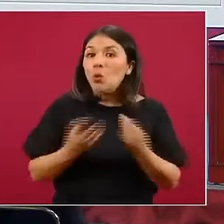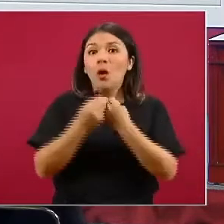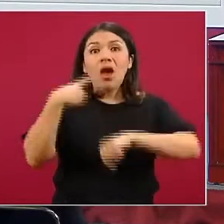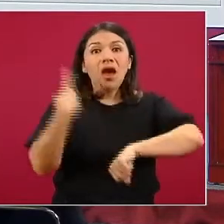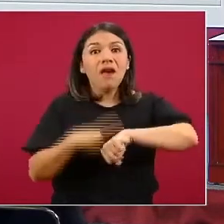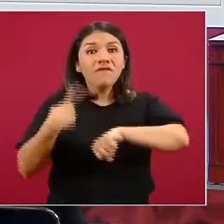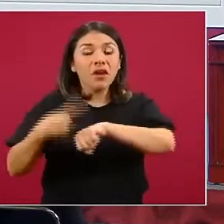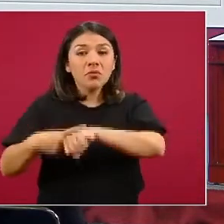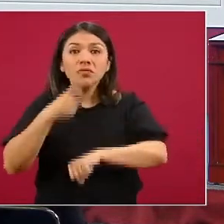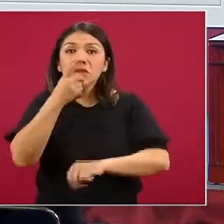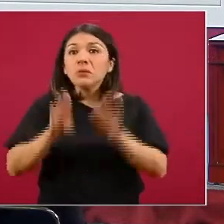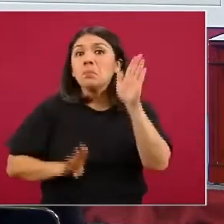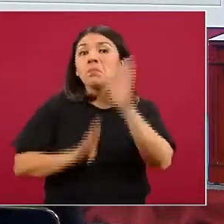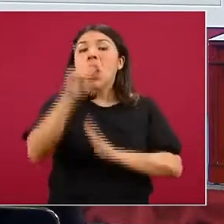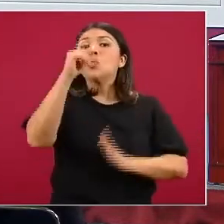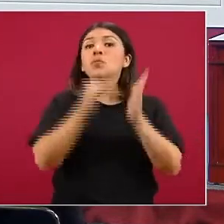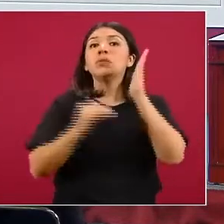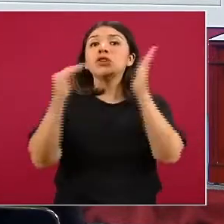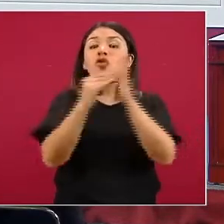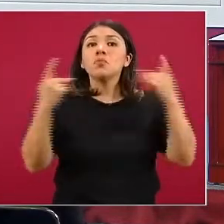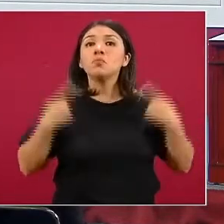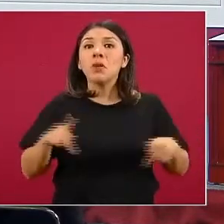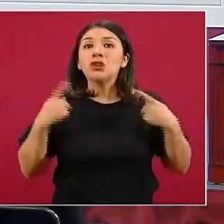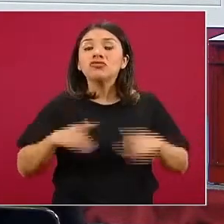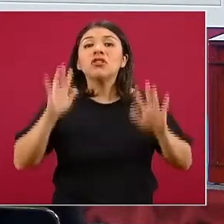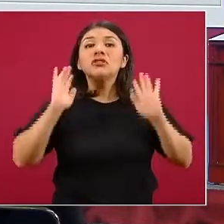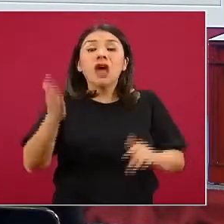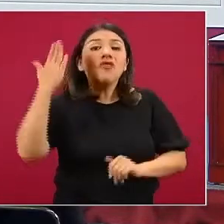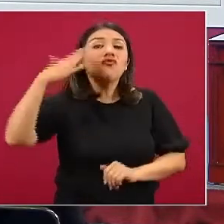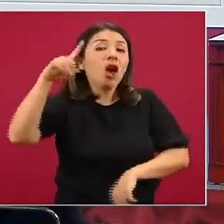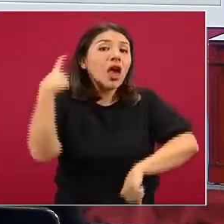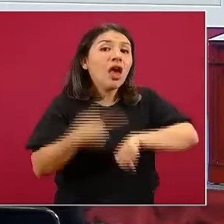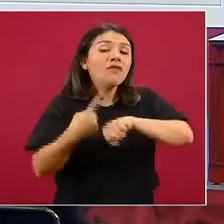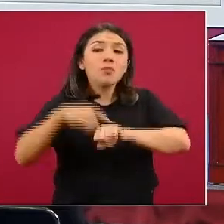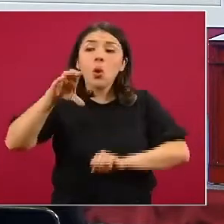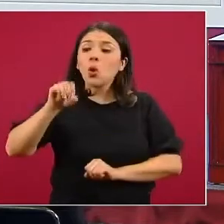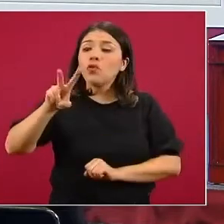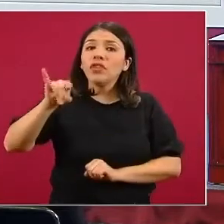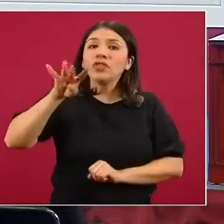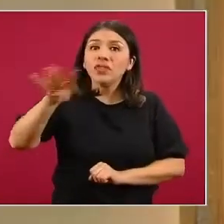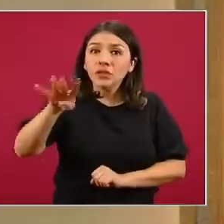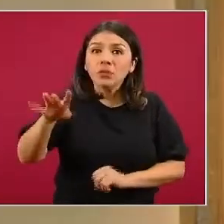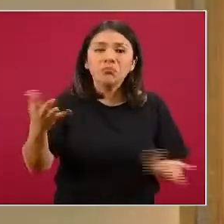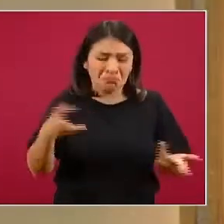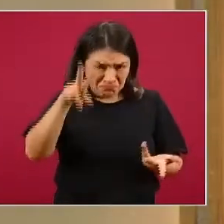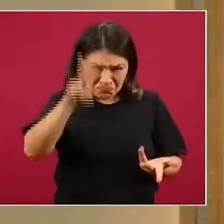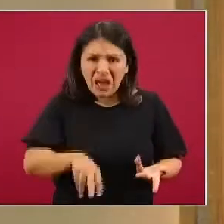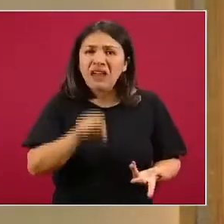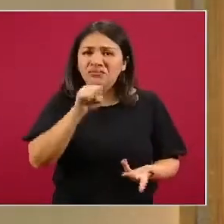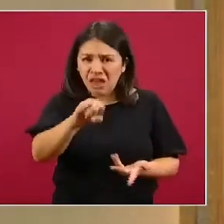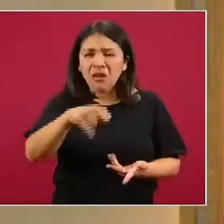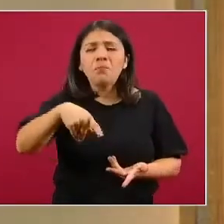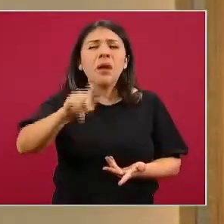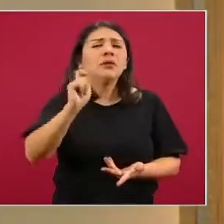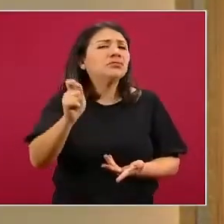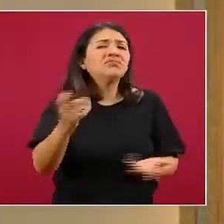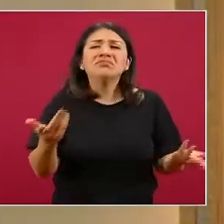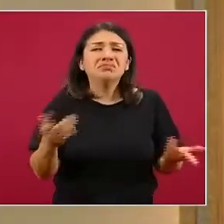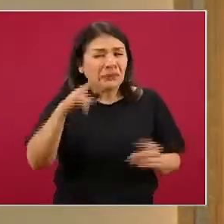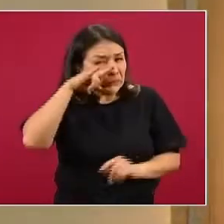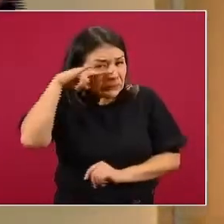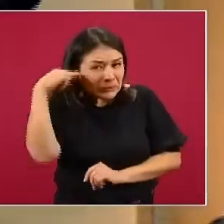hablaban de que se llegó al 1.000.000 de habitantes que han padecido COVID-19. Es cierto, pero es una versión limitada